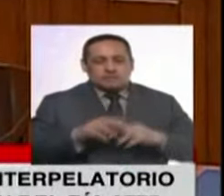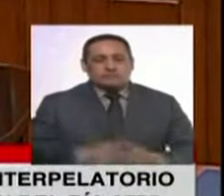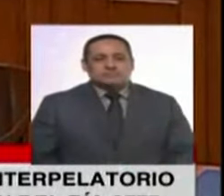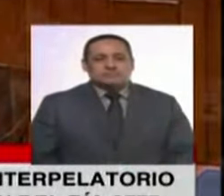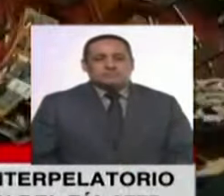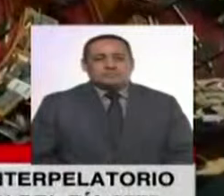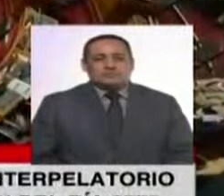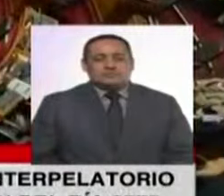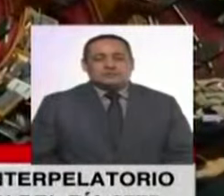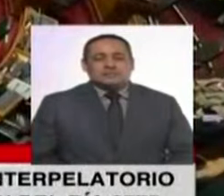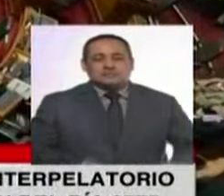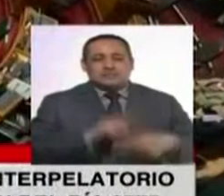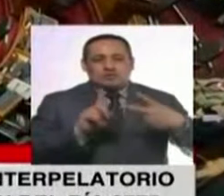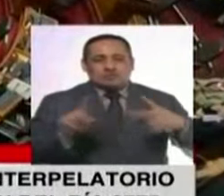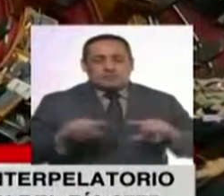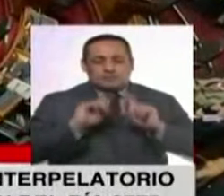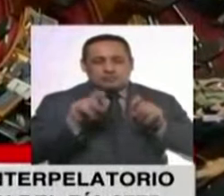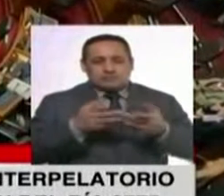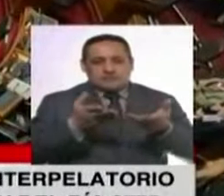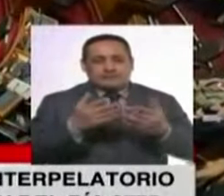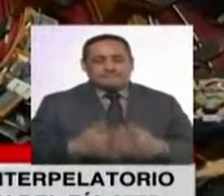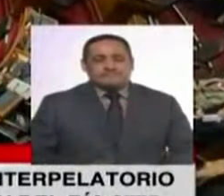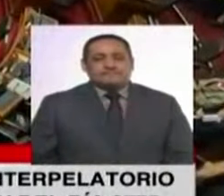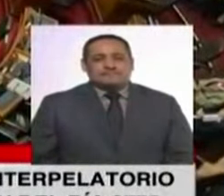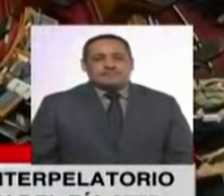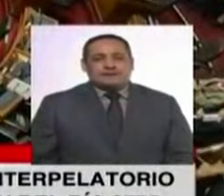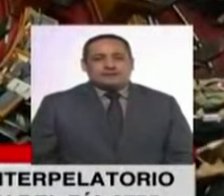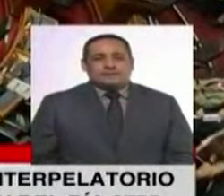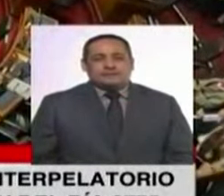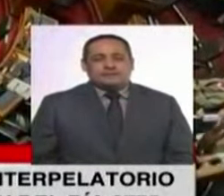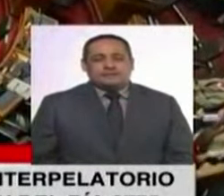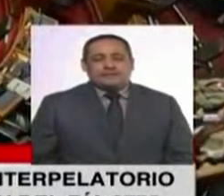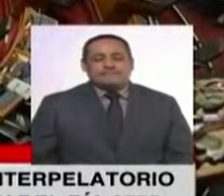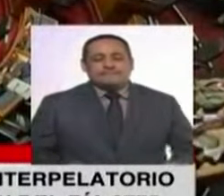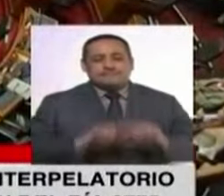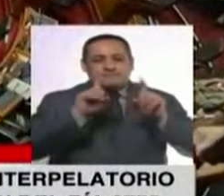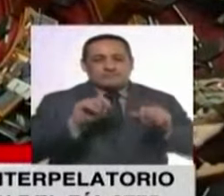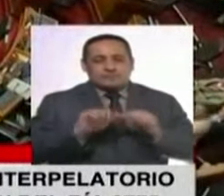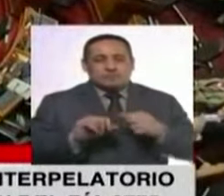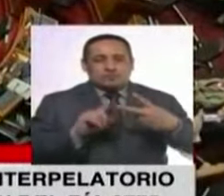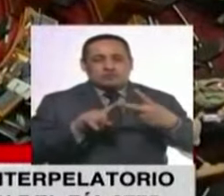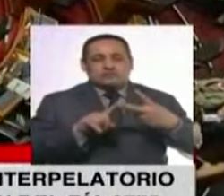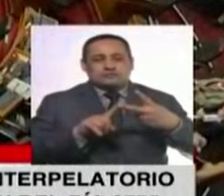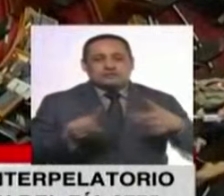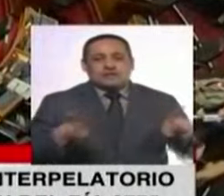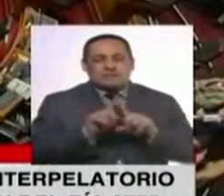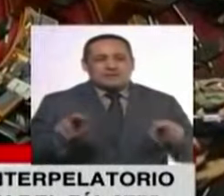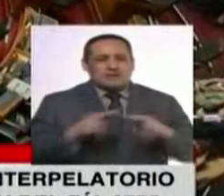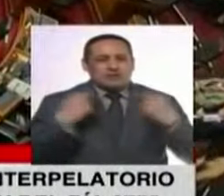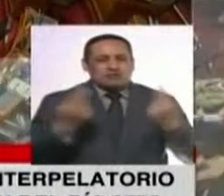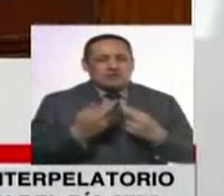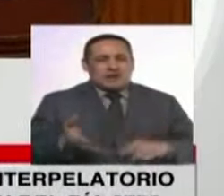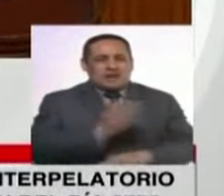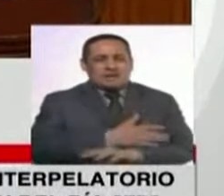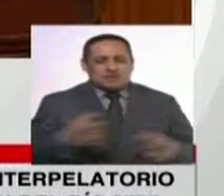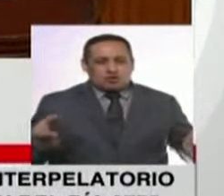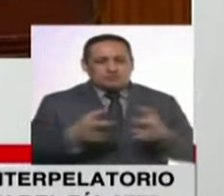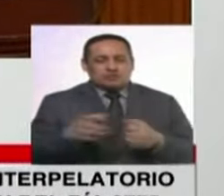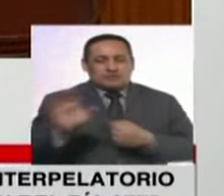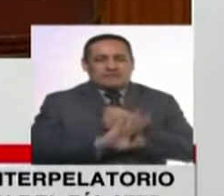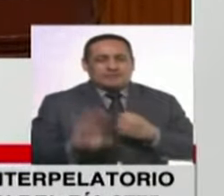presidente segunda pregunta señor pregunta número 2 en la sesión de la comisión de